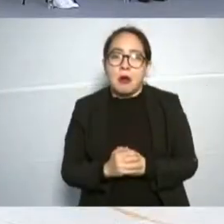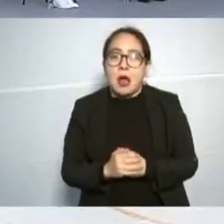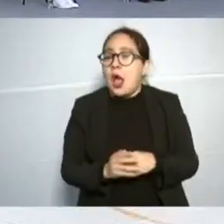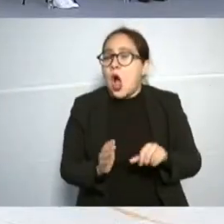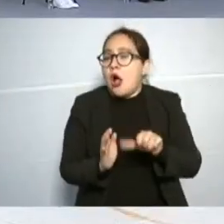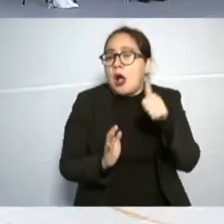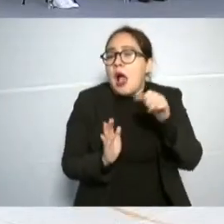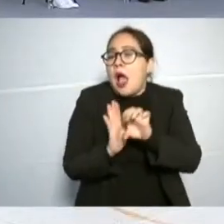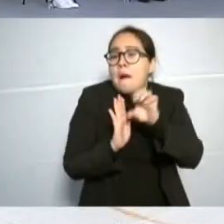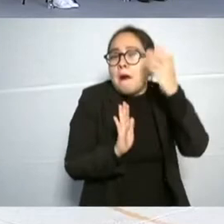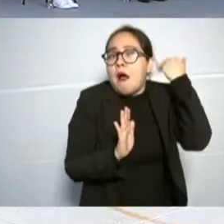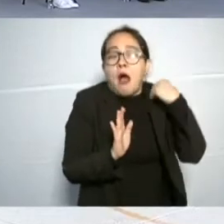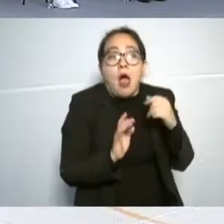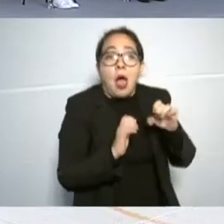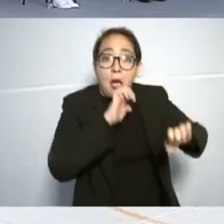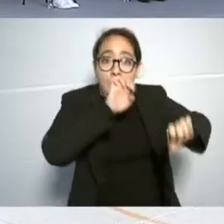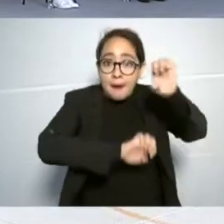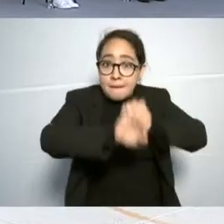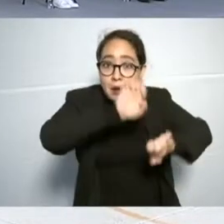empresa